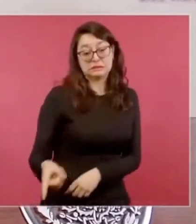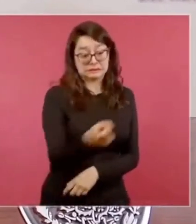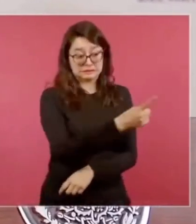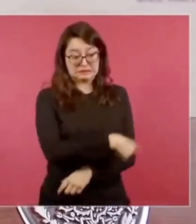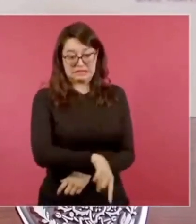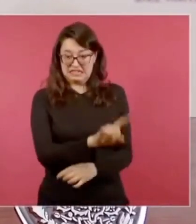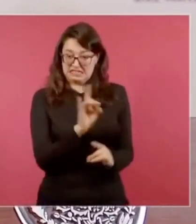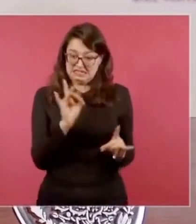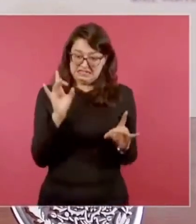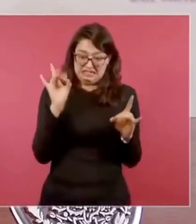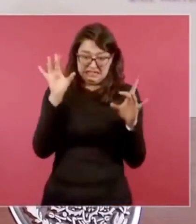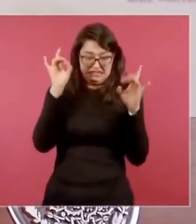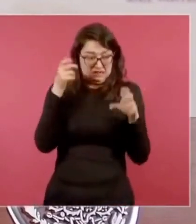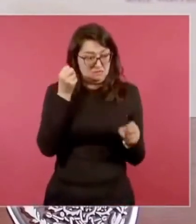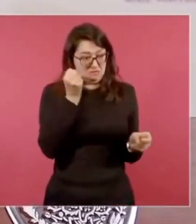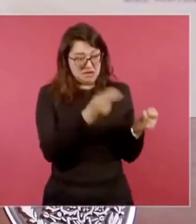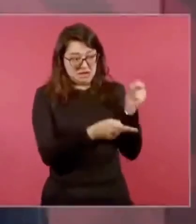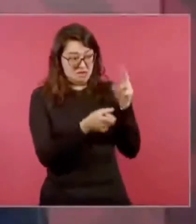se oponen a perder